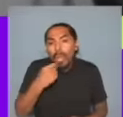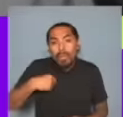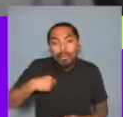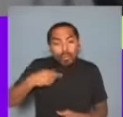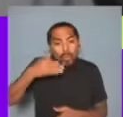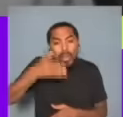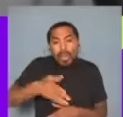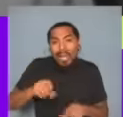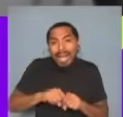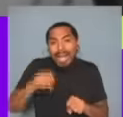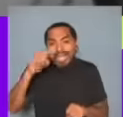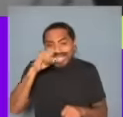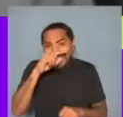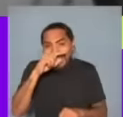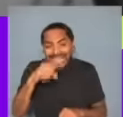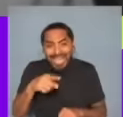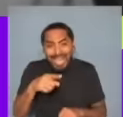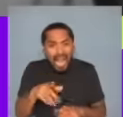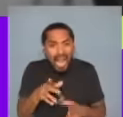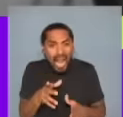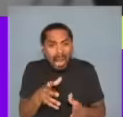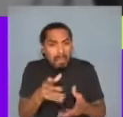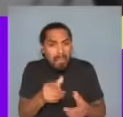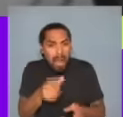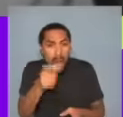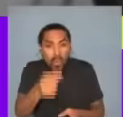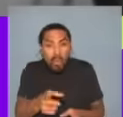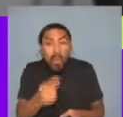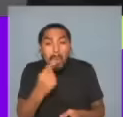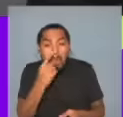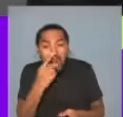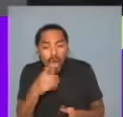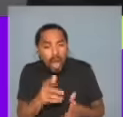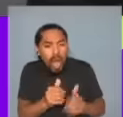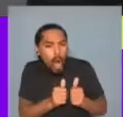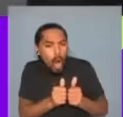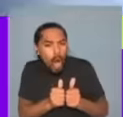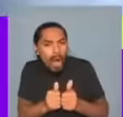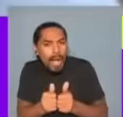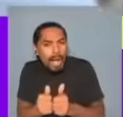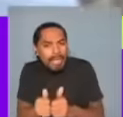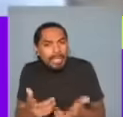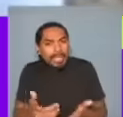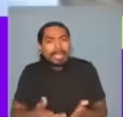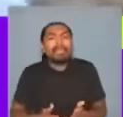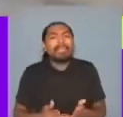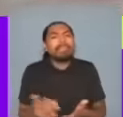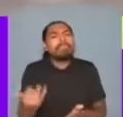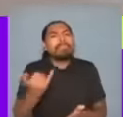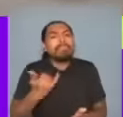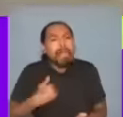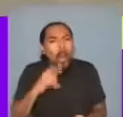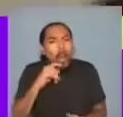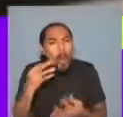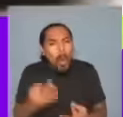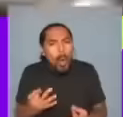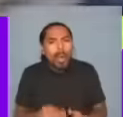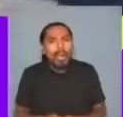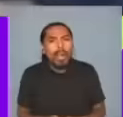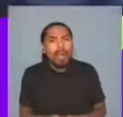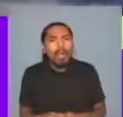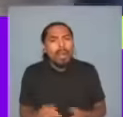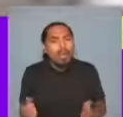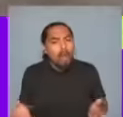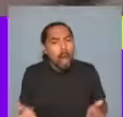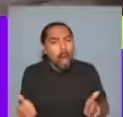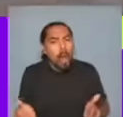te acompañaba y te ayudaba en ese camino, ¿no? Te daba esa esperanza de seguir adelante. Cuando se le preguntaba, ¿cómo haces